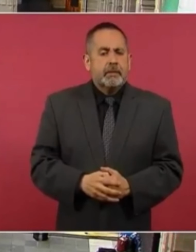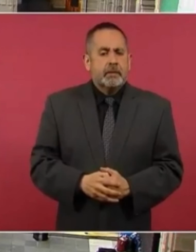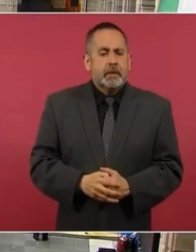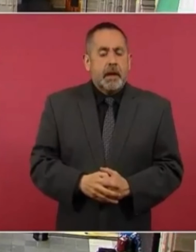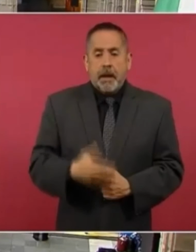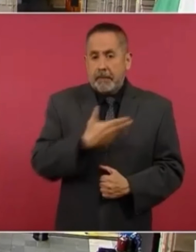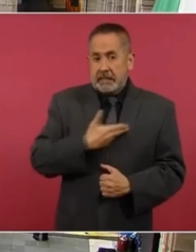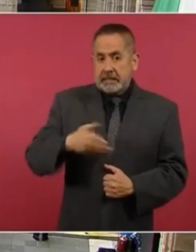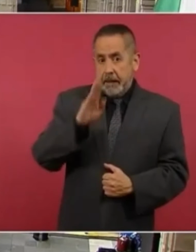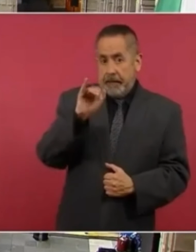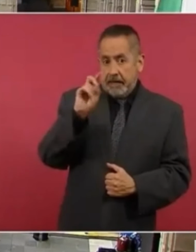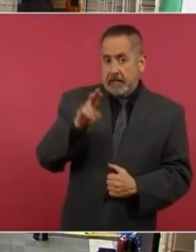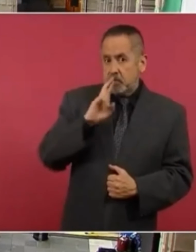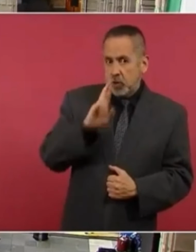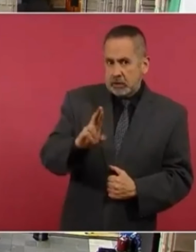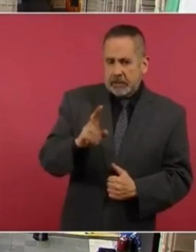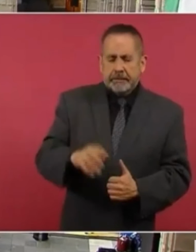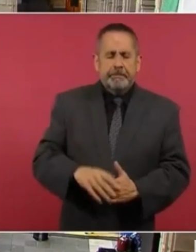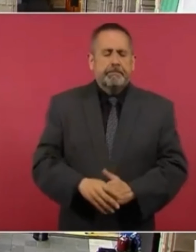Primero,